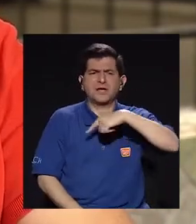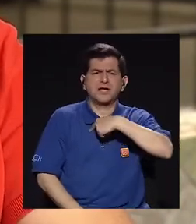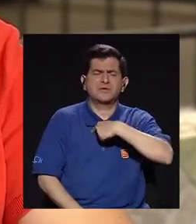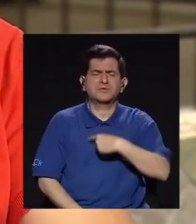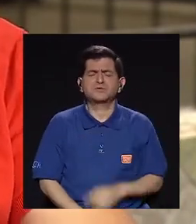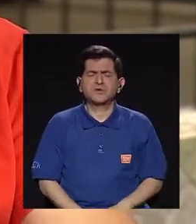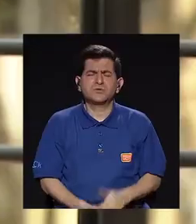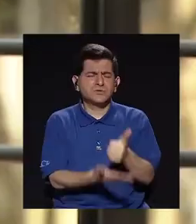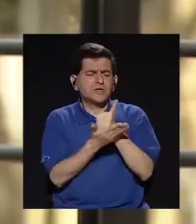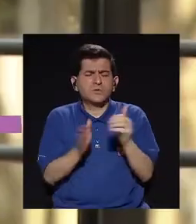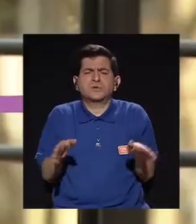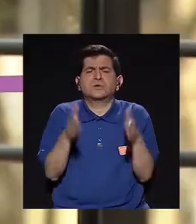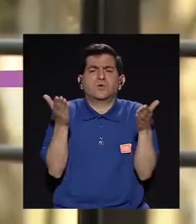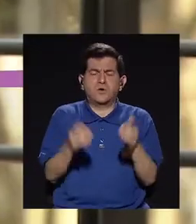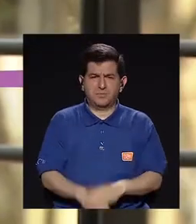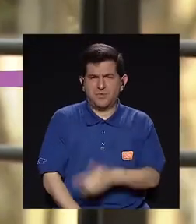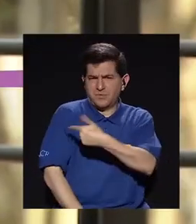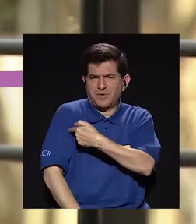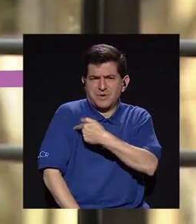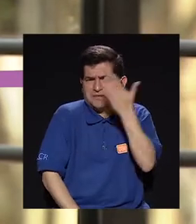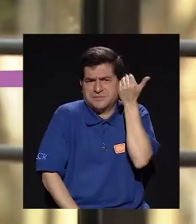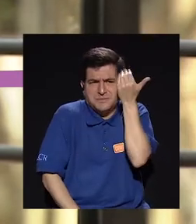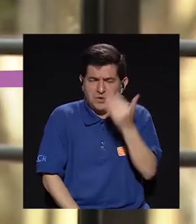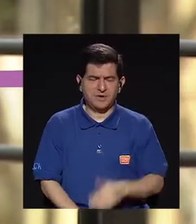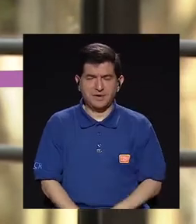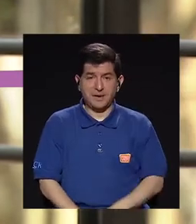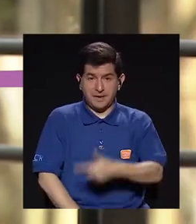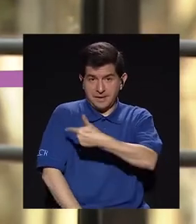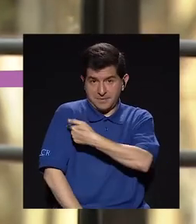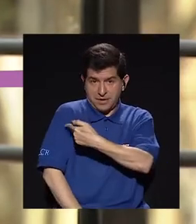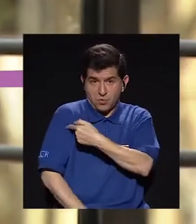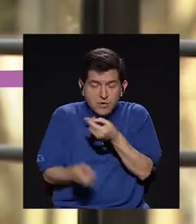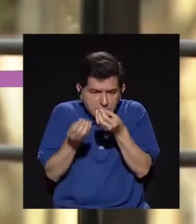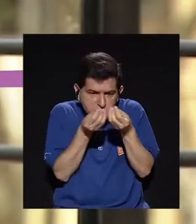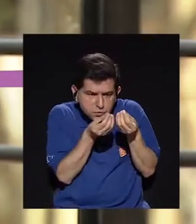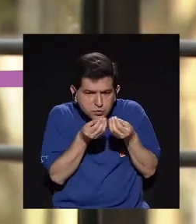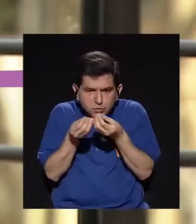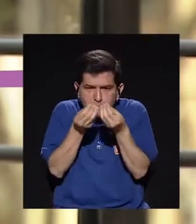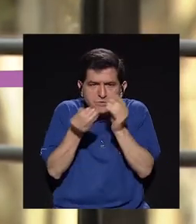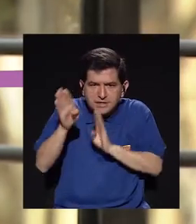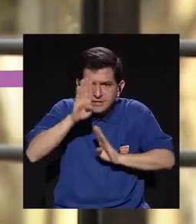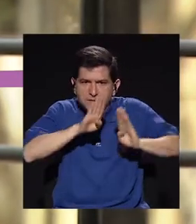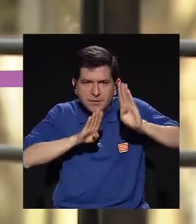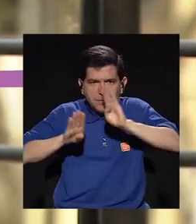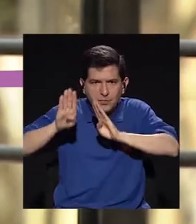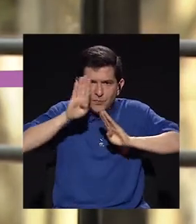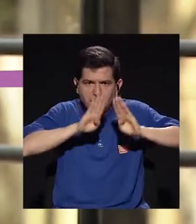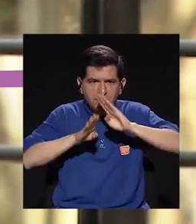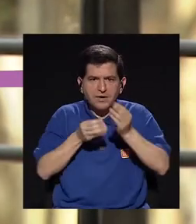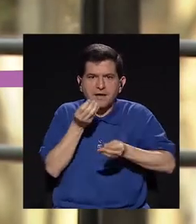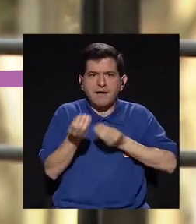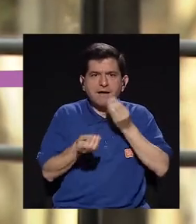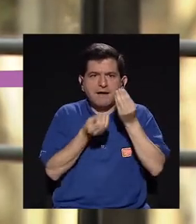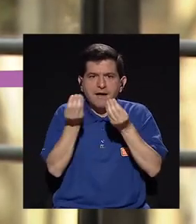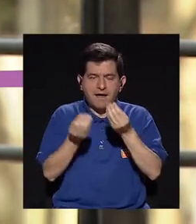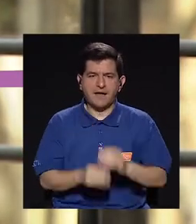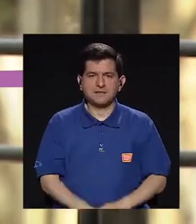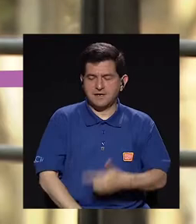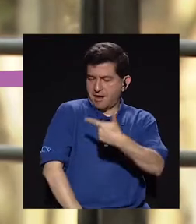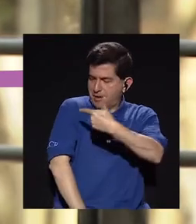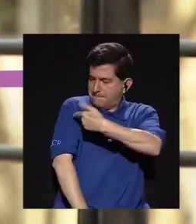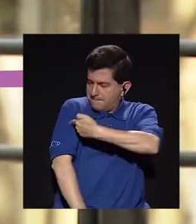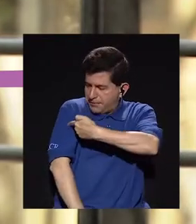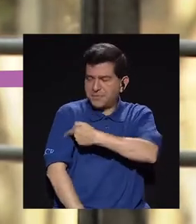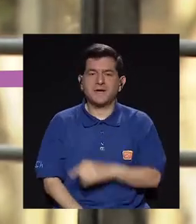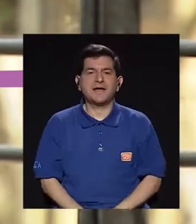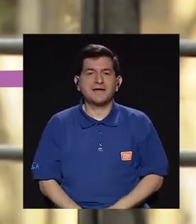¿Para qué nos vacunamos? Sí, es importante comentar que las vacunas son sustancias biológicas, que lo que hacen cuando nos las